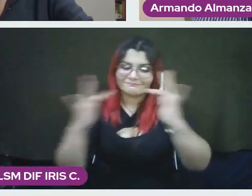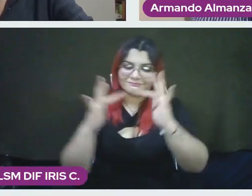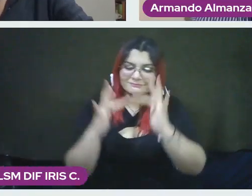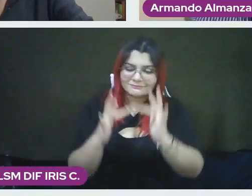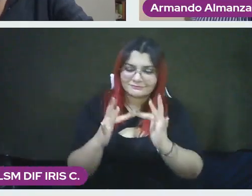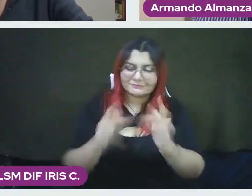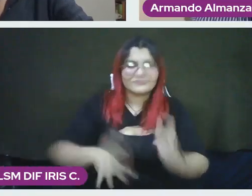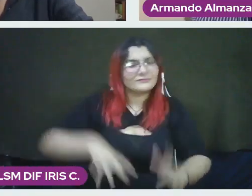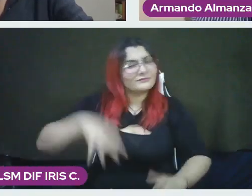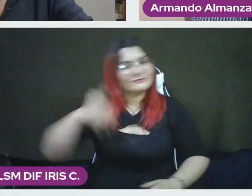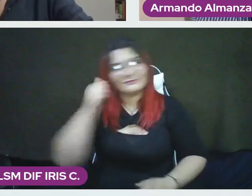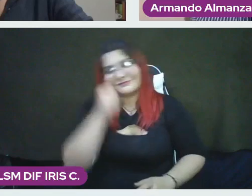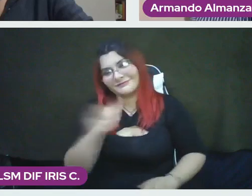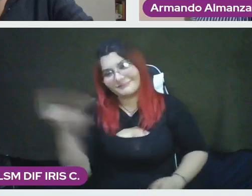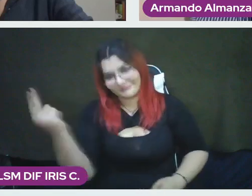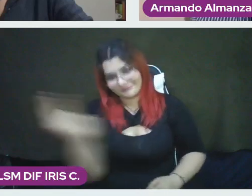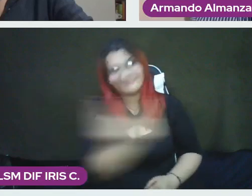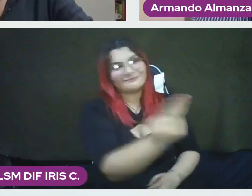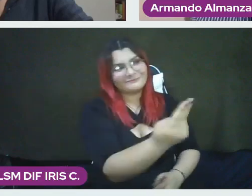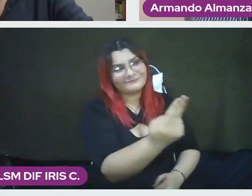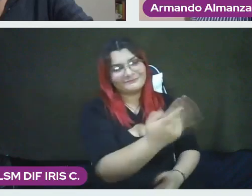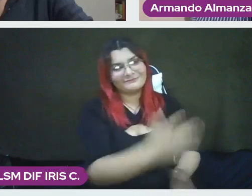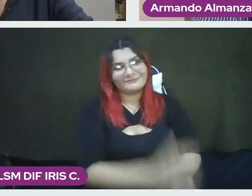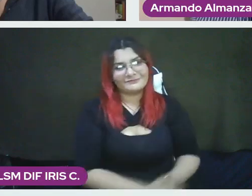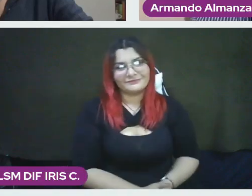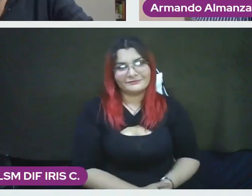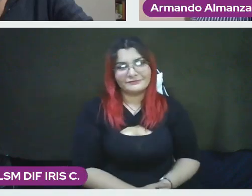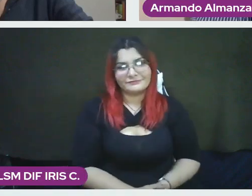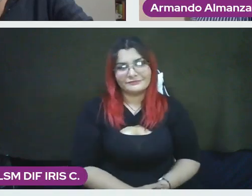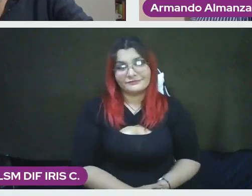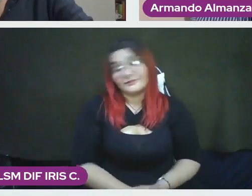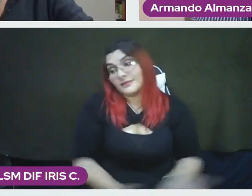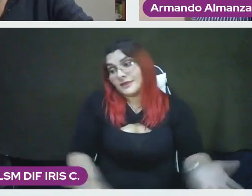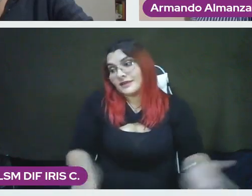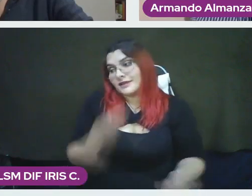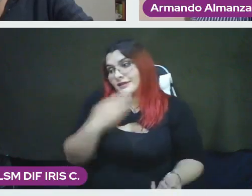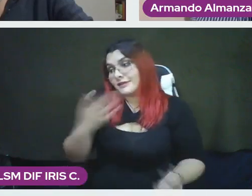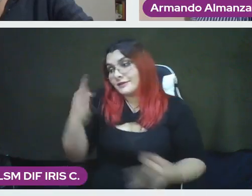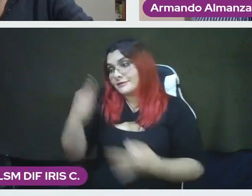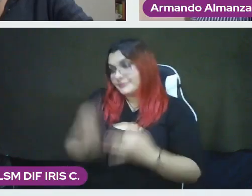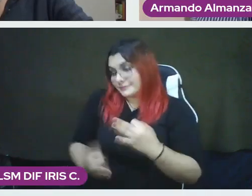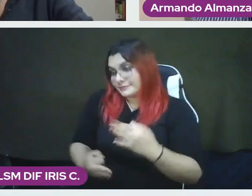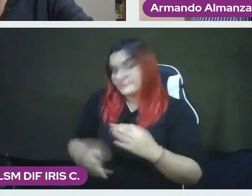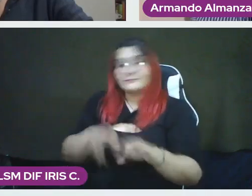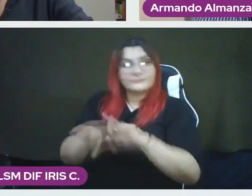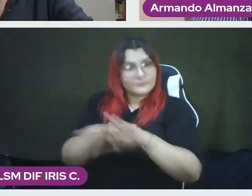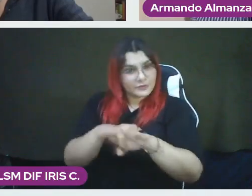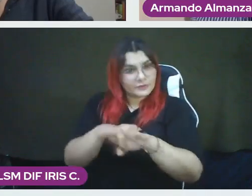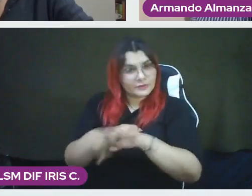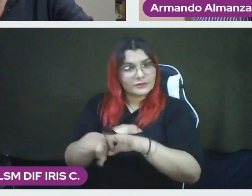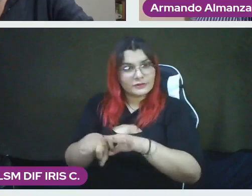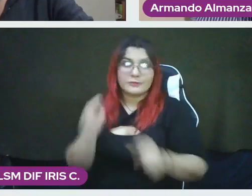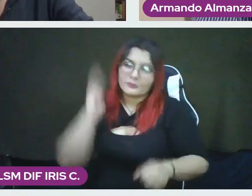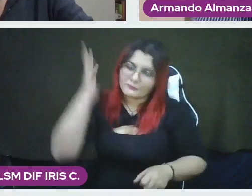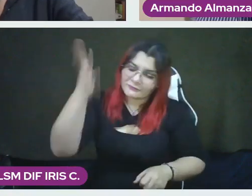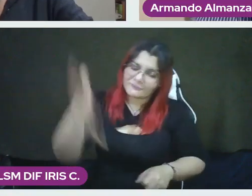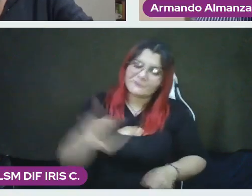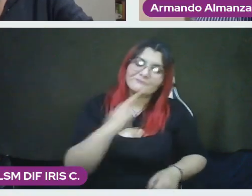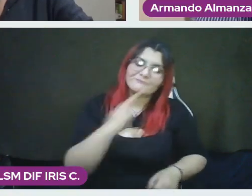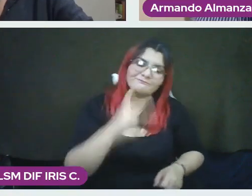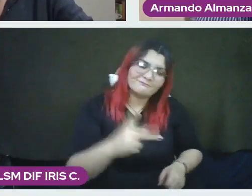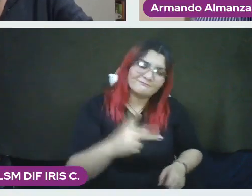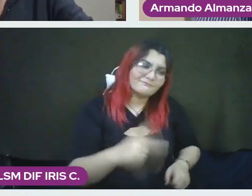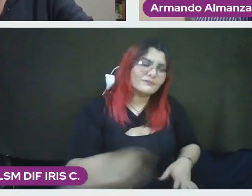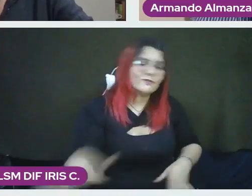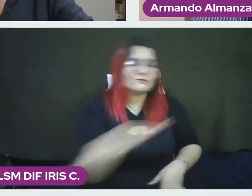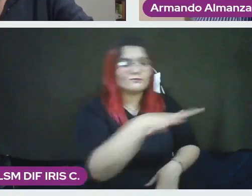Y bueno, pues doctor, me gusta siempre terminar que bueno, pues sigamos trabajando para construir un futuro mejor y una sociedad más fuerte,